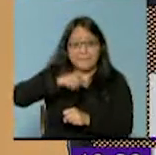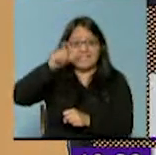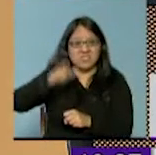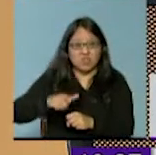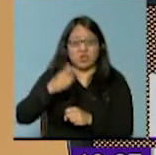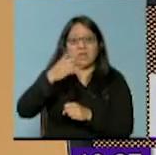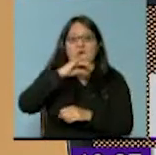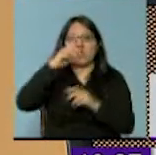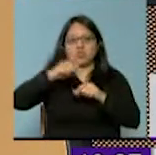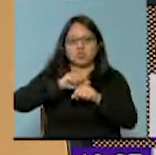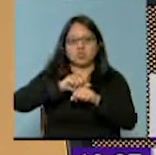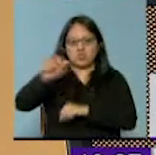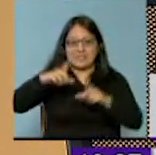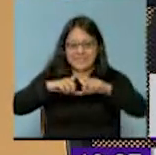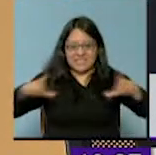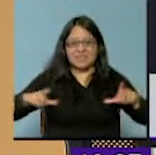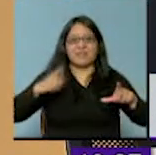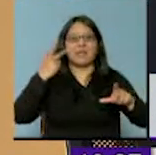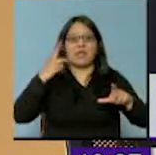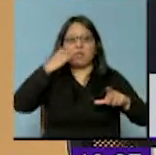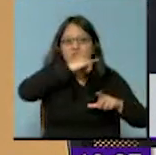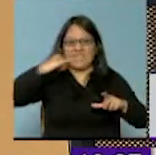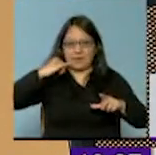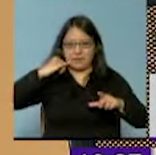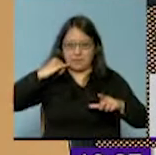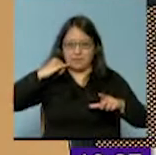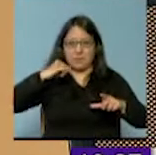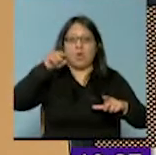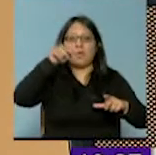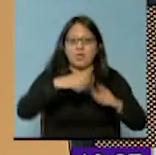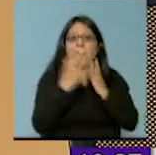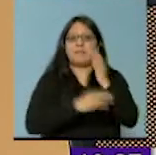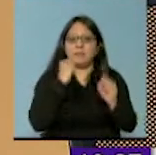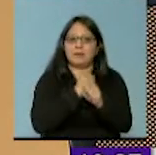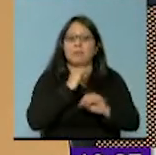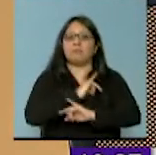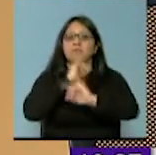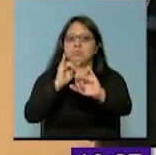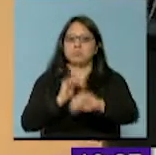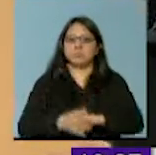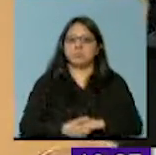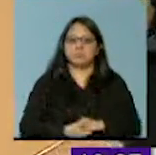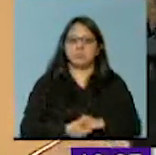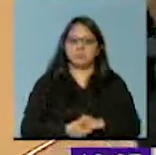ver cuáles son los números? Vamos a ver, porque esto, dale, es lo que nos decía el Ministerio de Trabajo.